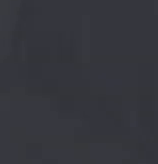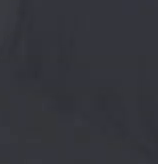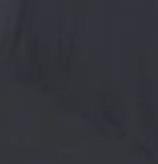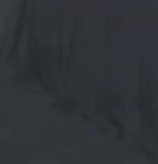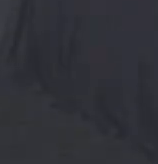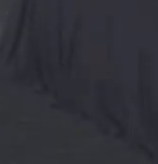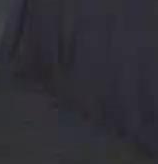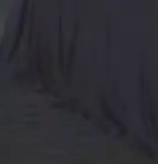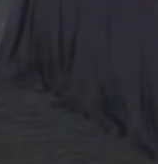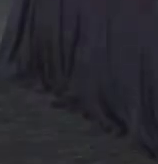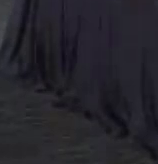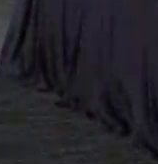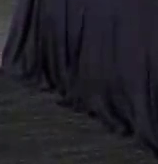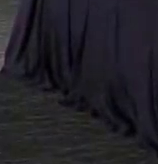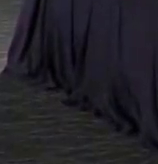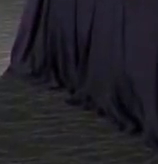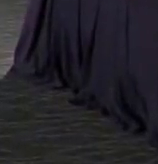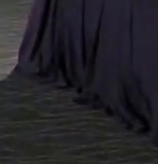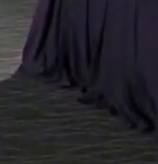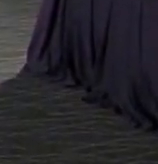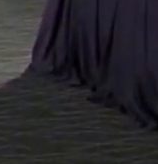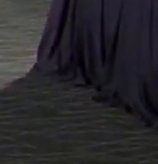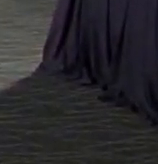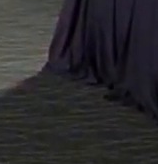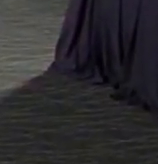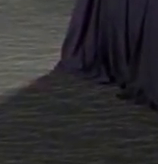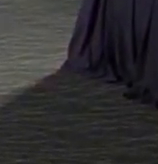oportunidad y permitir.